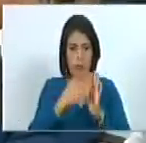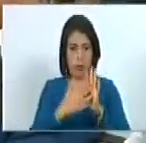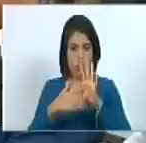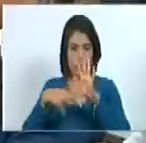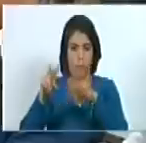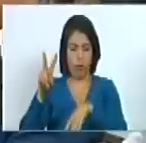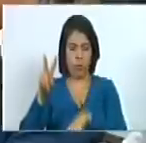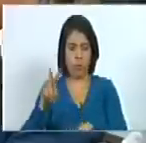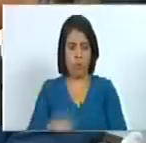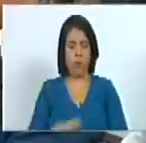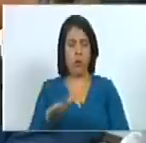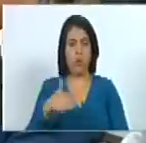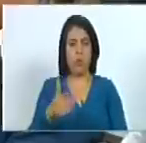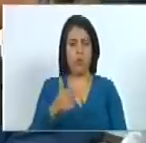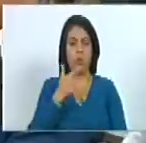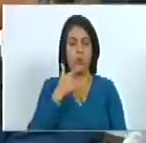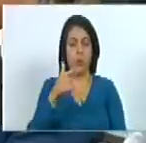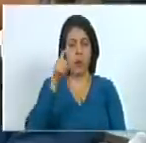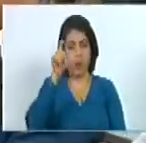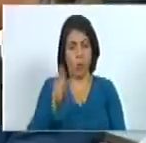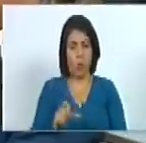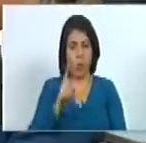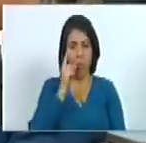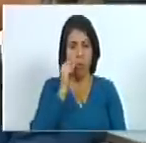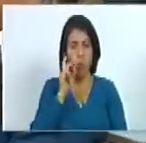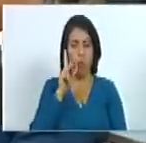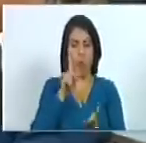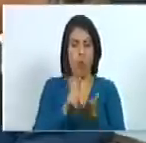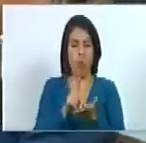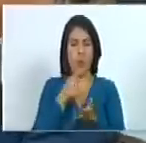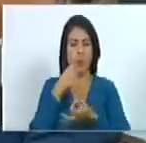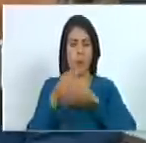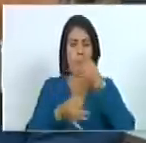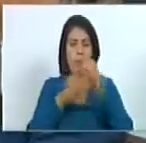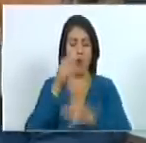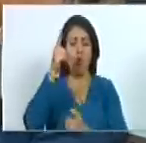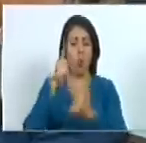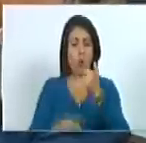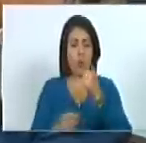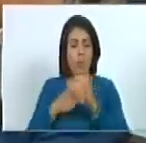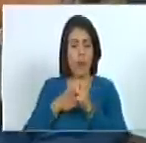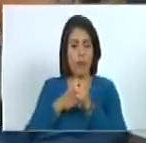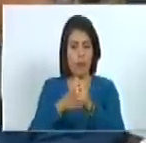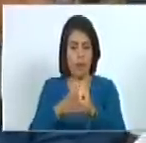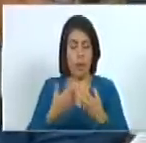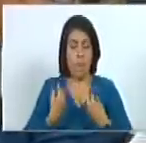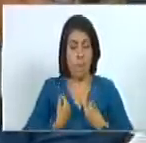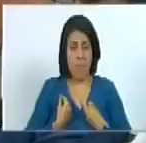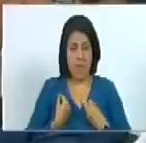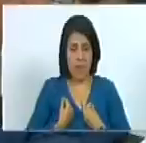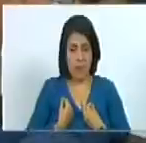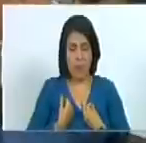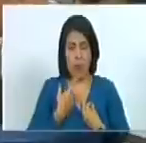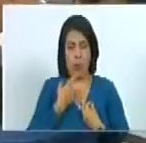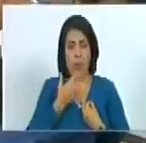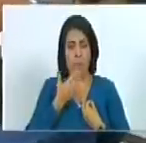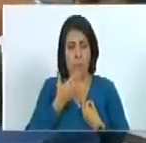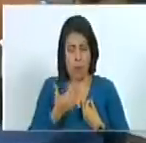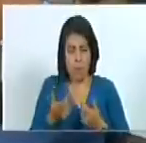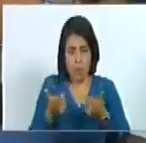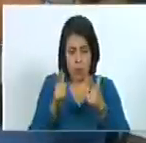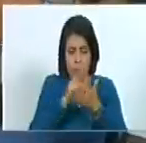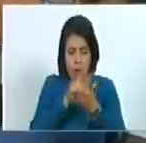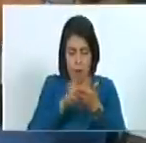2012, cuando vino a darnos las últimas orientaciones en vida, y que me permito leer